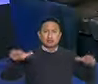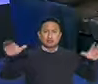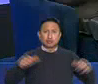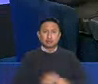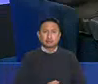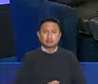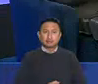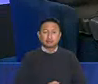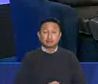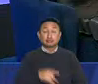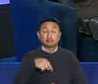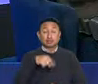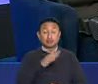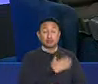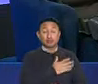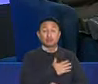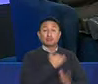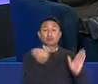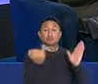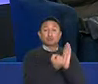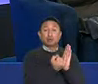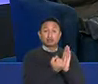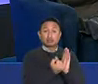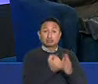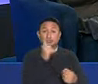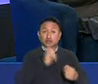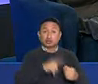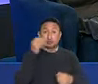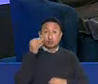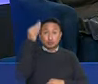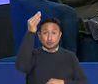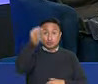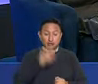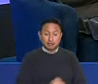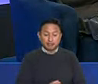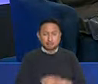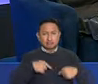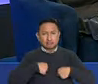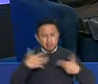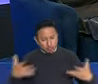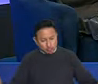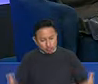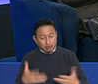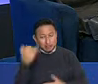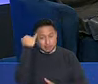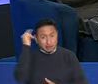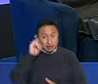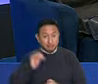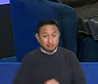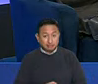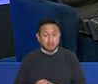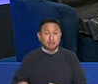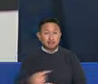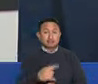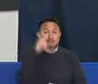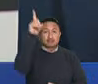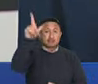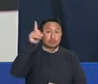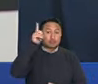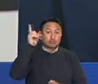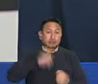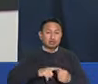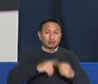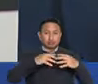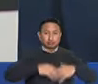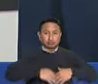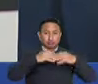volver a dar identidad. Y es el Quito del futuro, así que vamos con esa idea, nos quedamos con esta lógica de que Quito